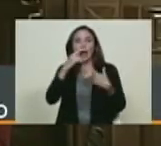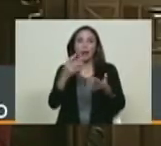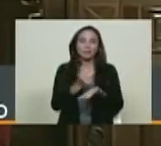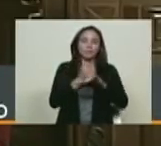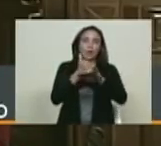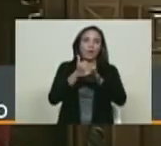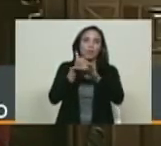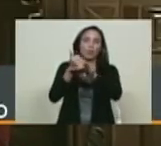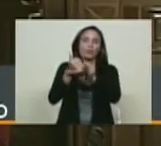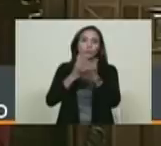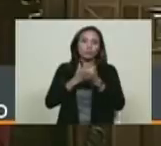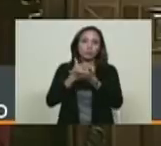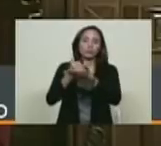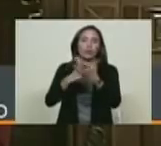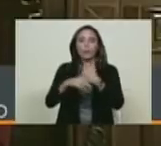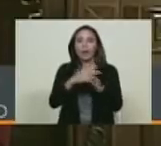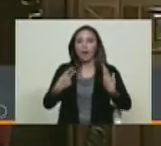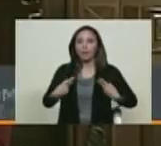Bueno,